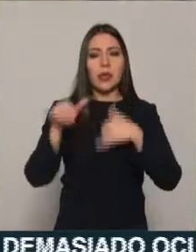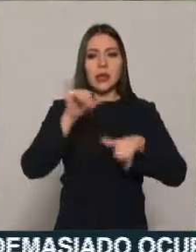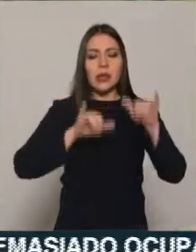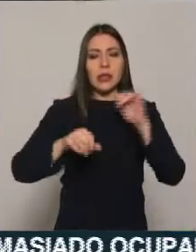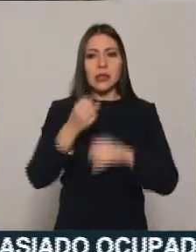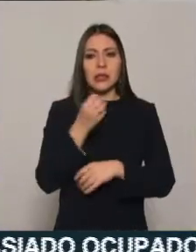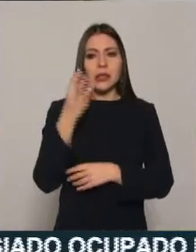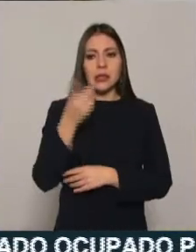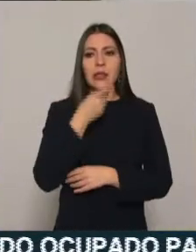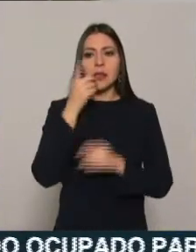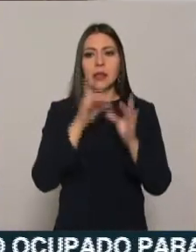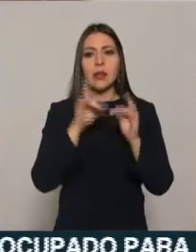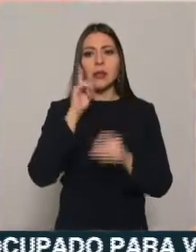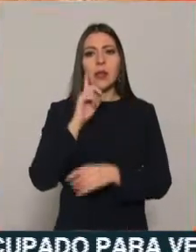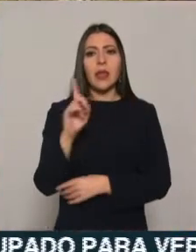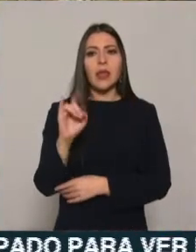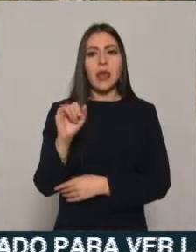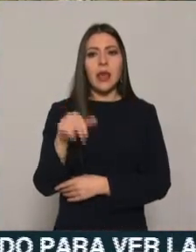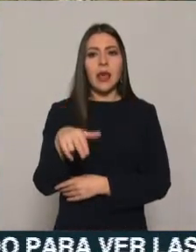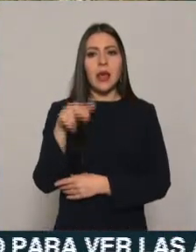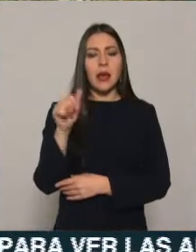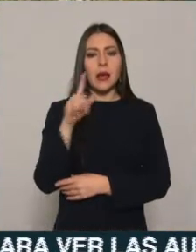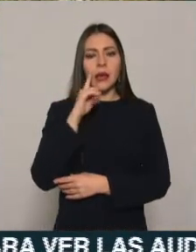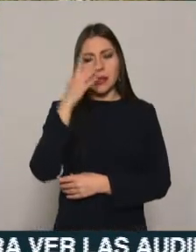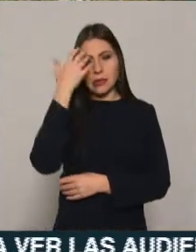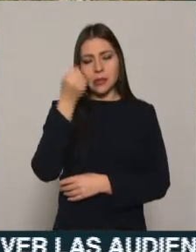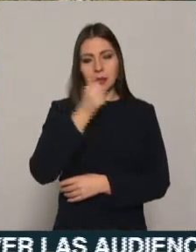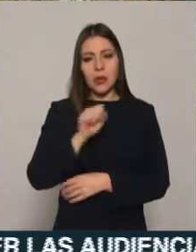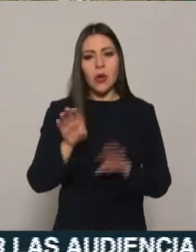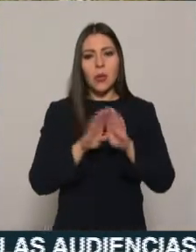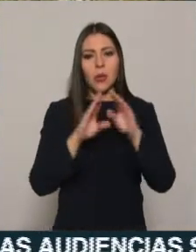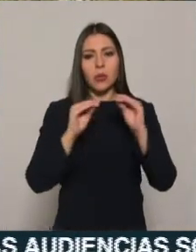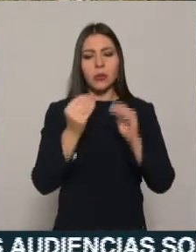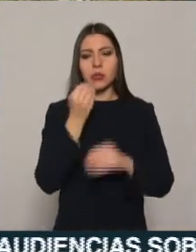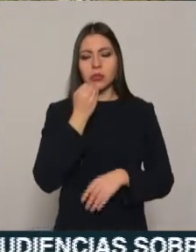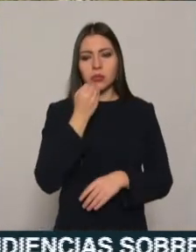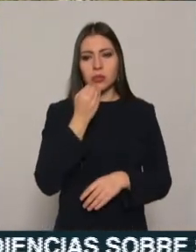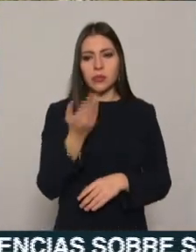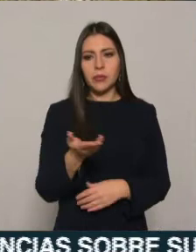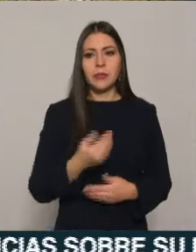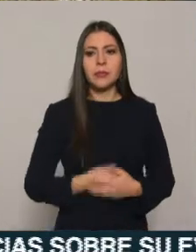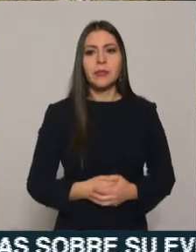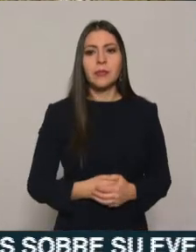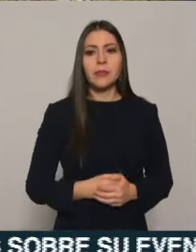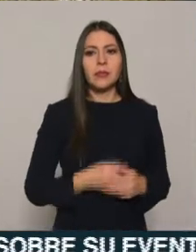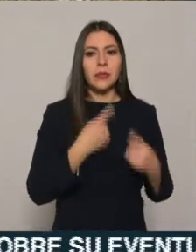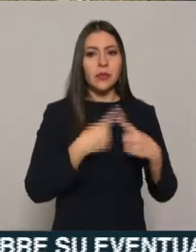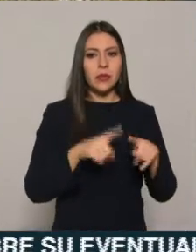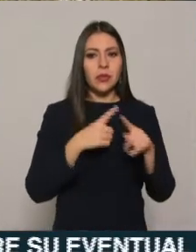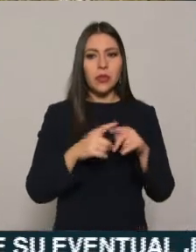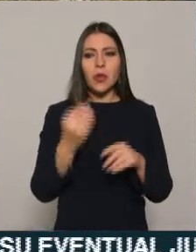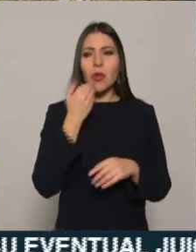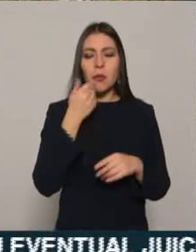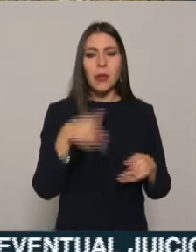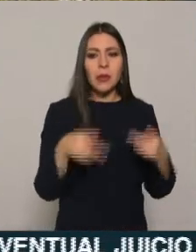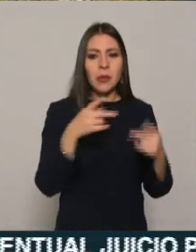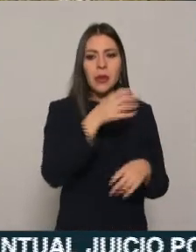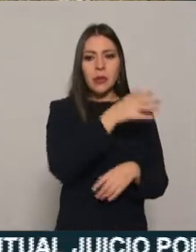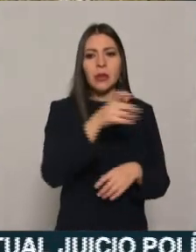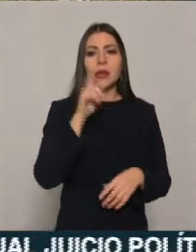señala la nutrióloga Diana Lizárraga. Que casi la mayoría de los productos que venden en el mercado pues son alimentos procesados, ¿no?